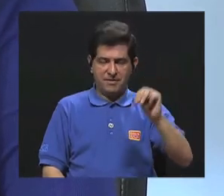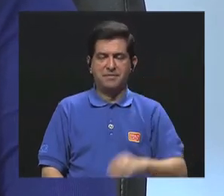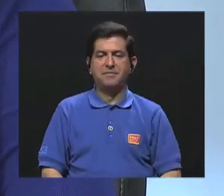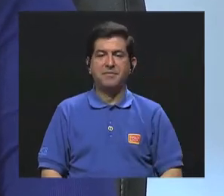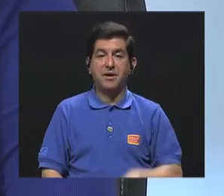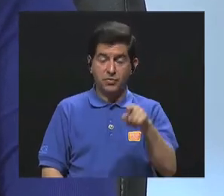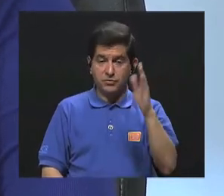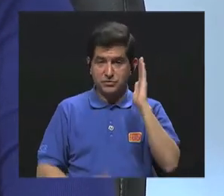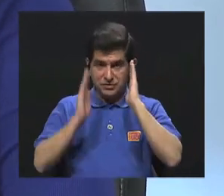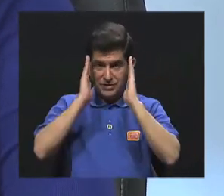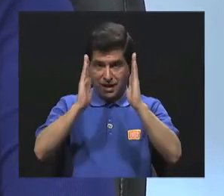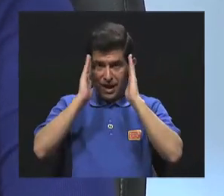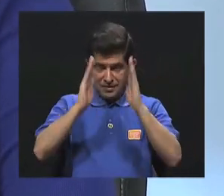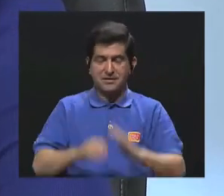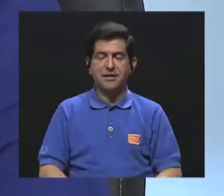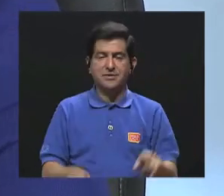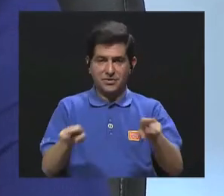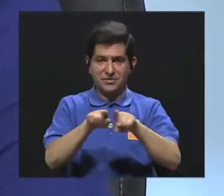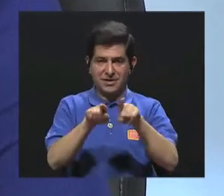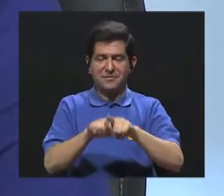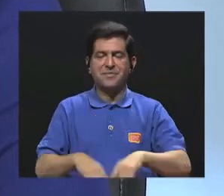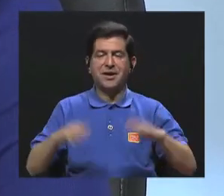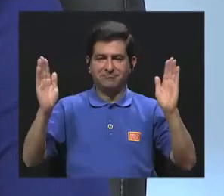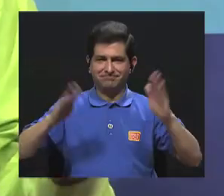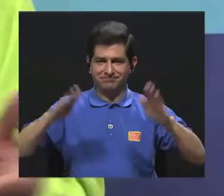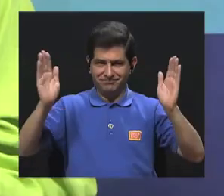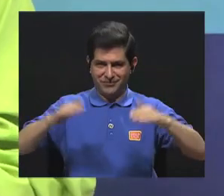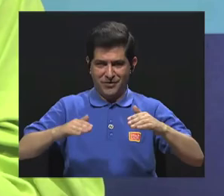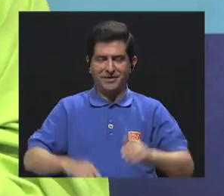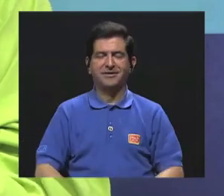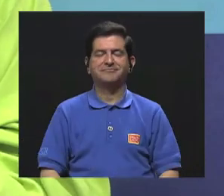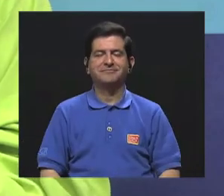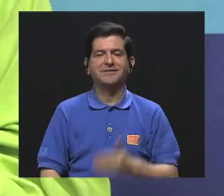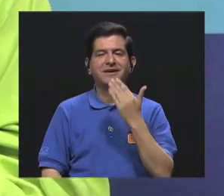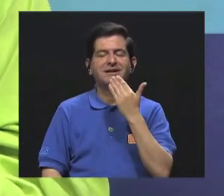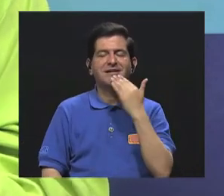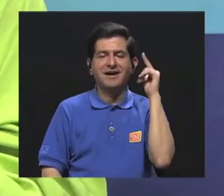los escuchen y vuelen también. Gracias, por